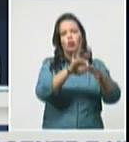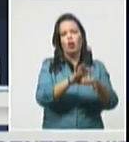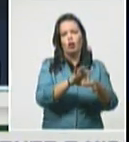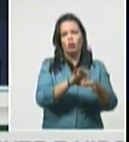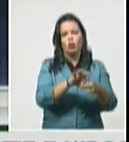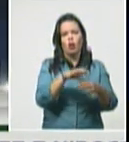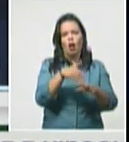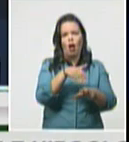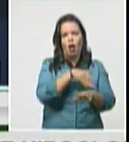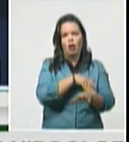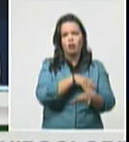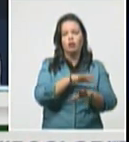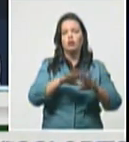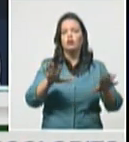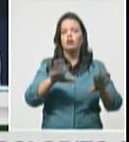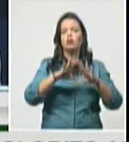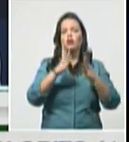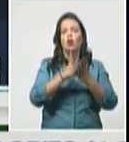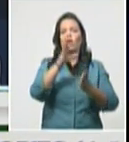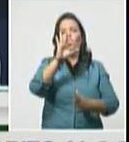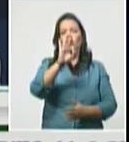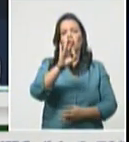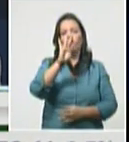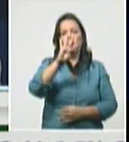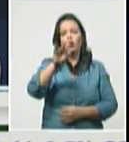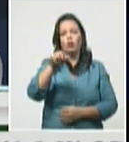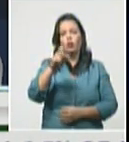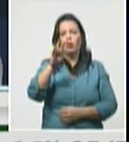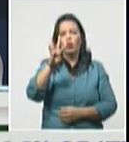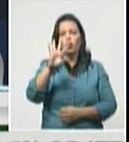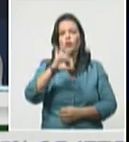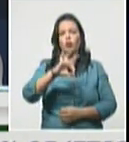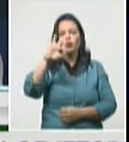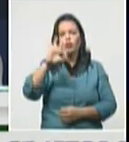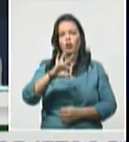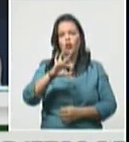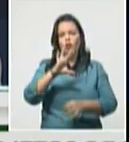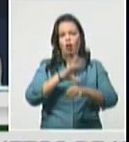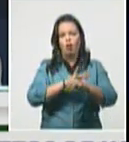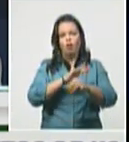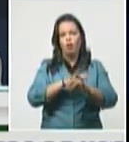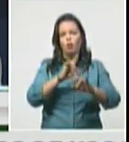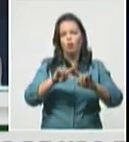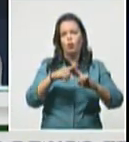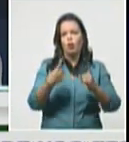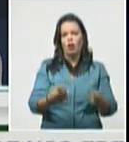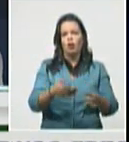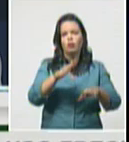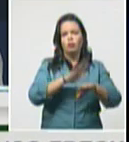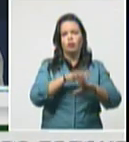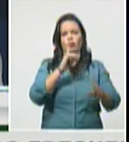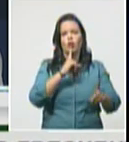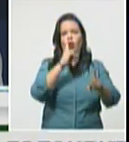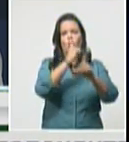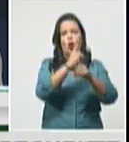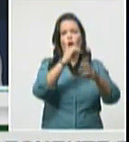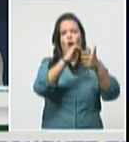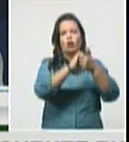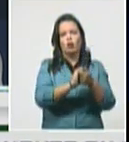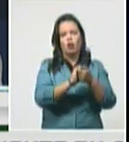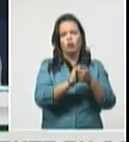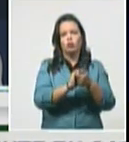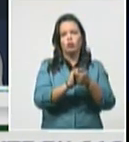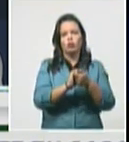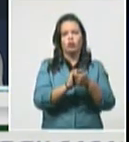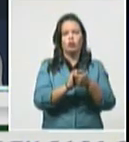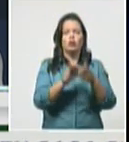88,4% de todos los casos confirmados en Cuba son contactos de casos confirmados anteriormente con fuente de infección.